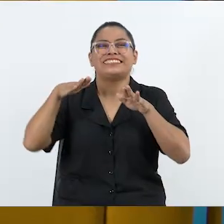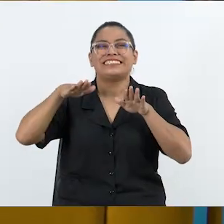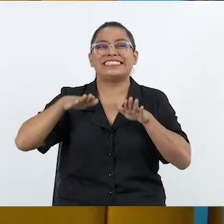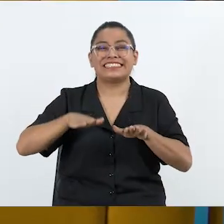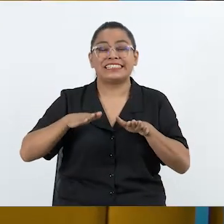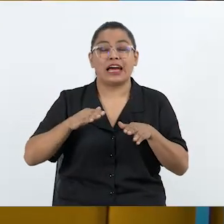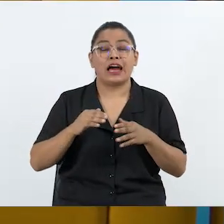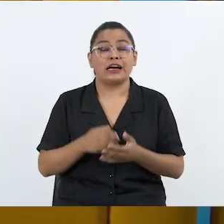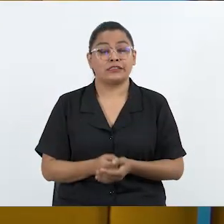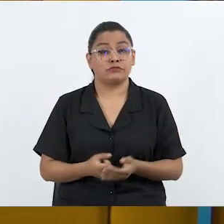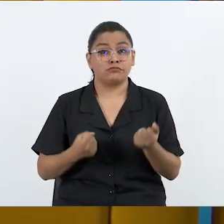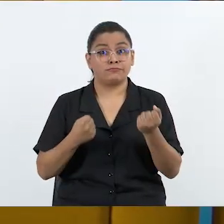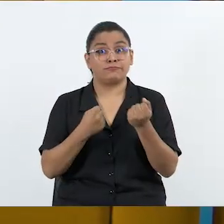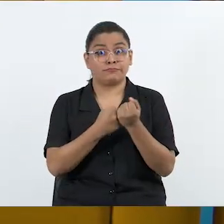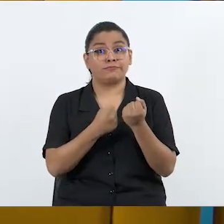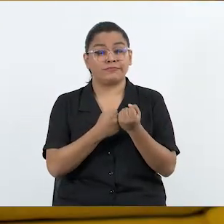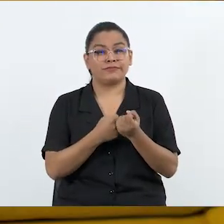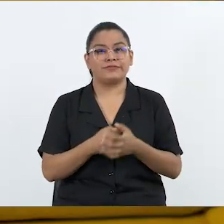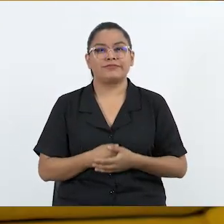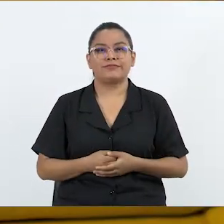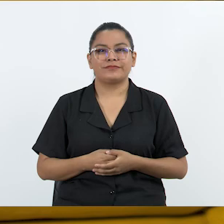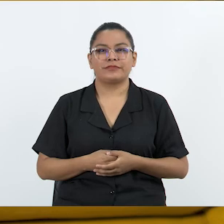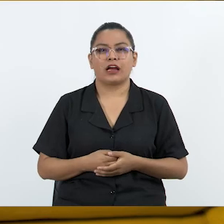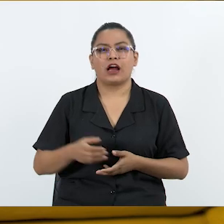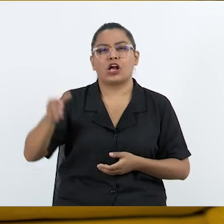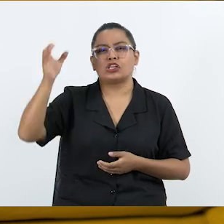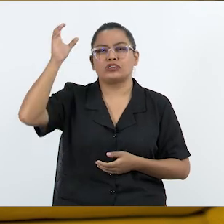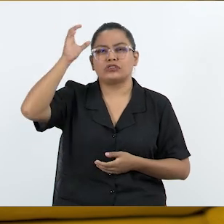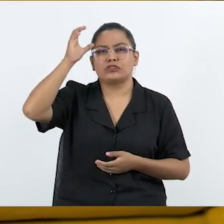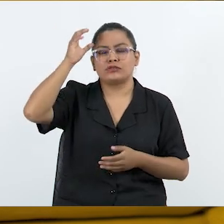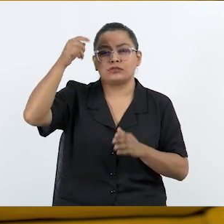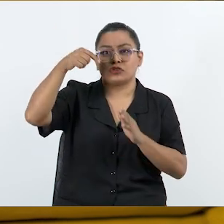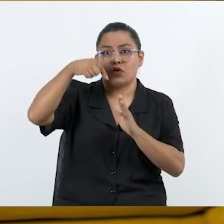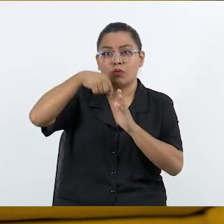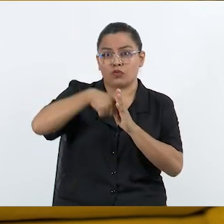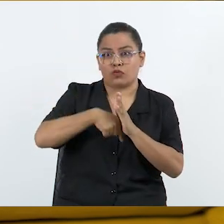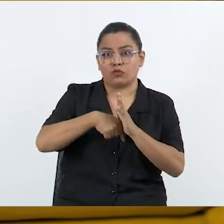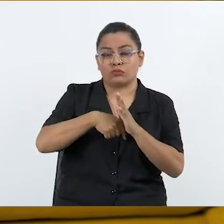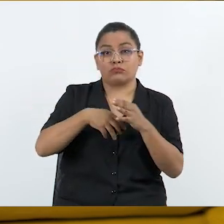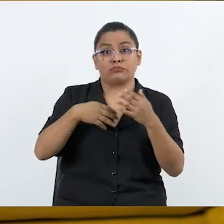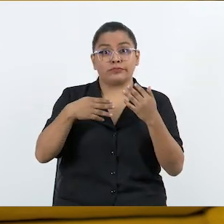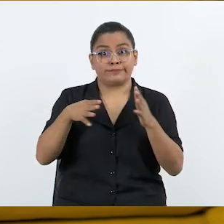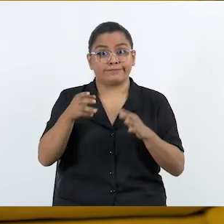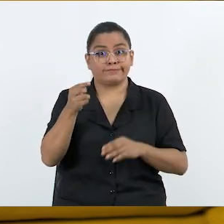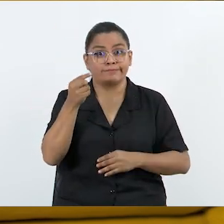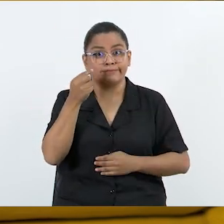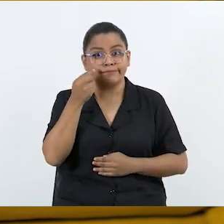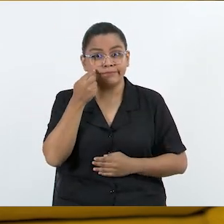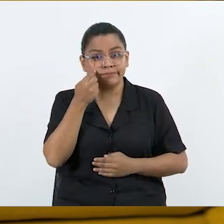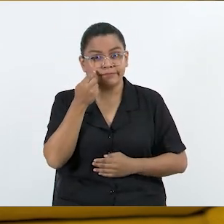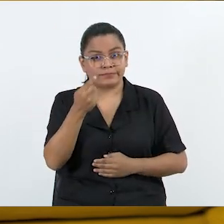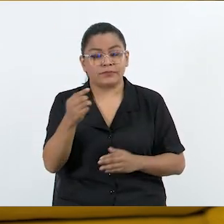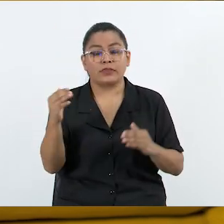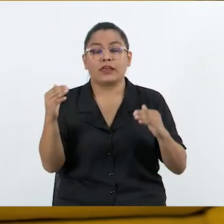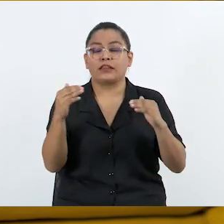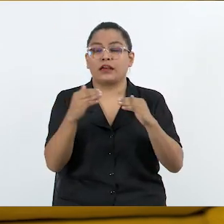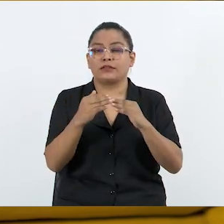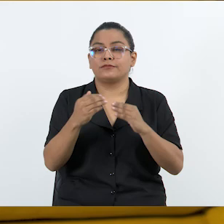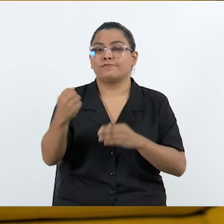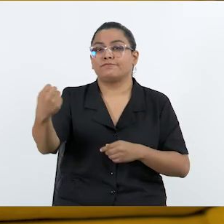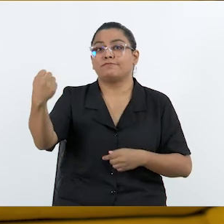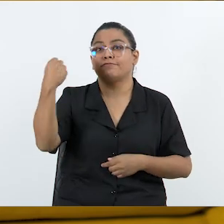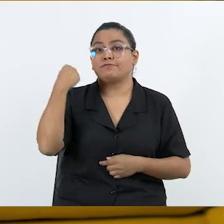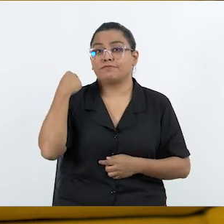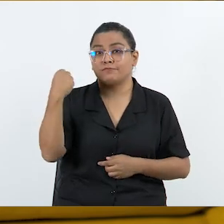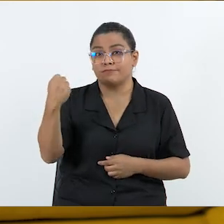Muchas gracias por tus aportes, Rubén. En el conocimiento profundo, como hemos podido ver, también tiene un rol